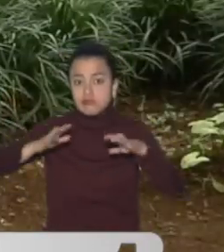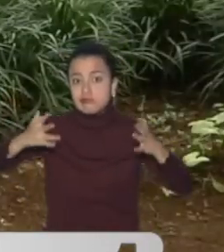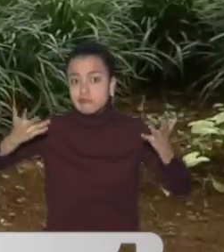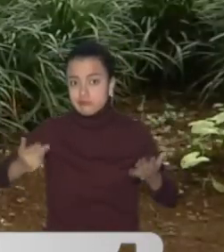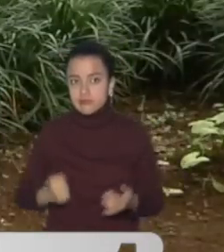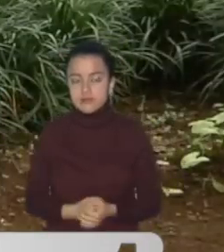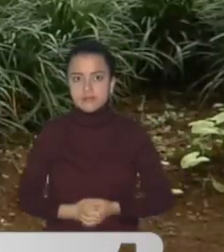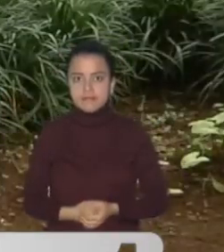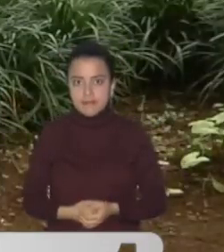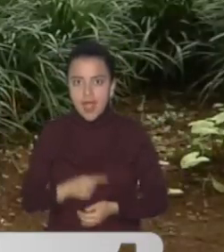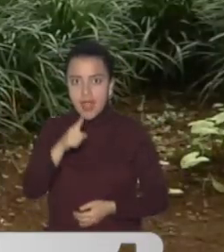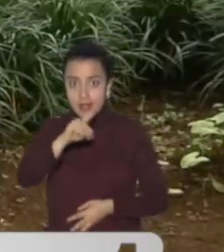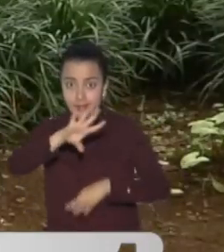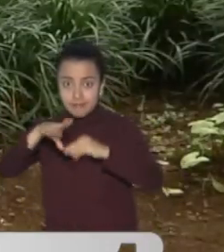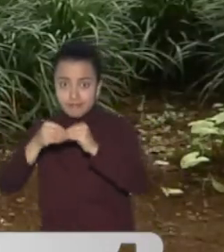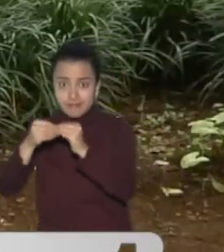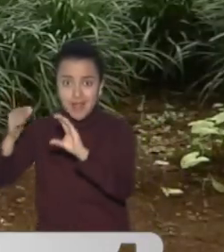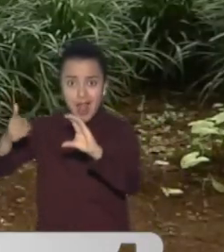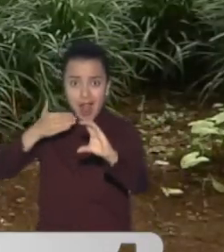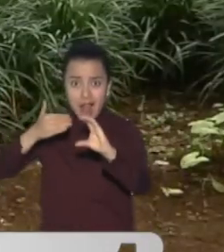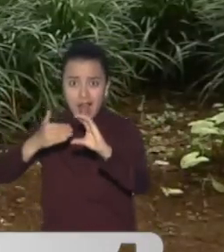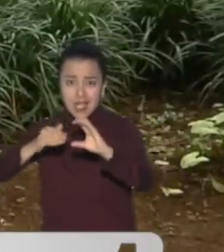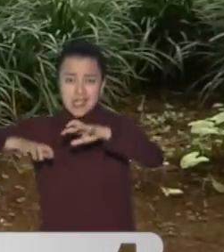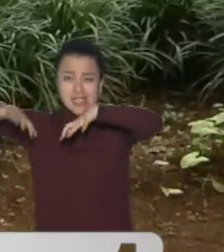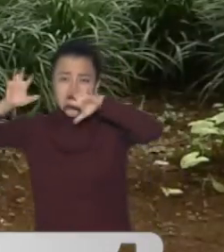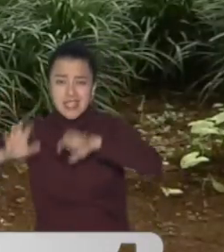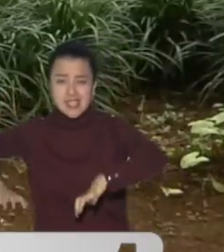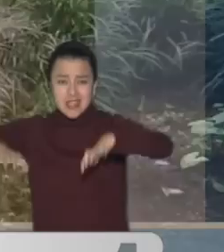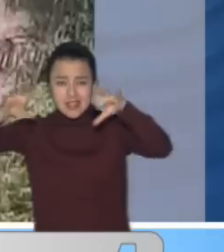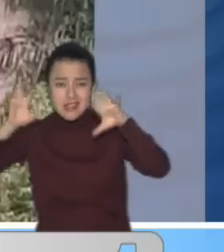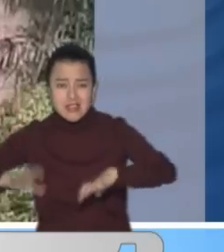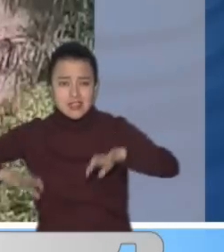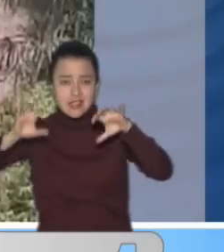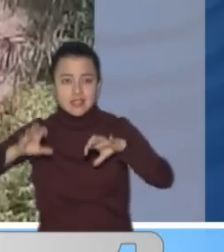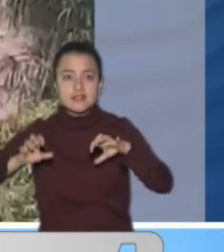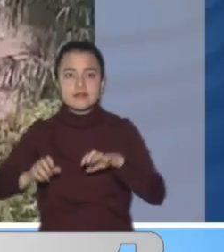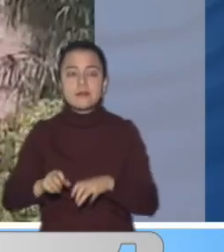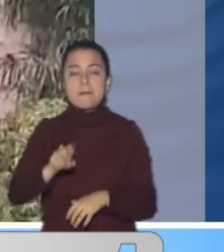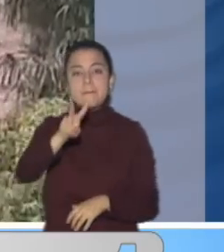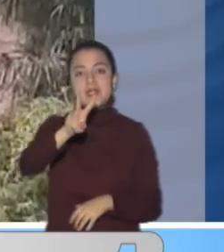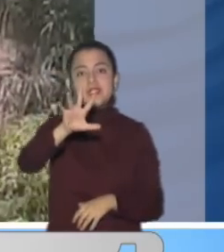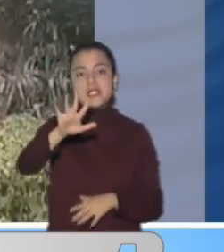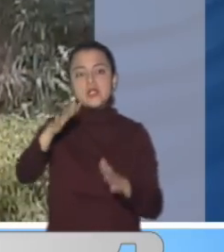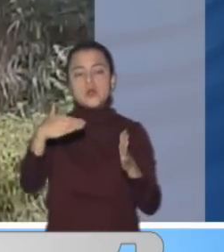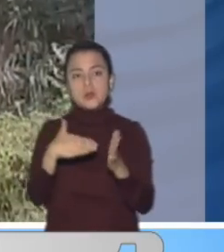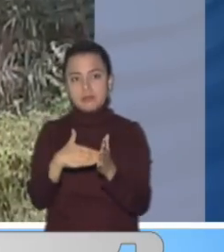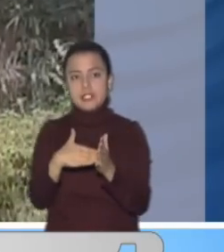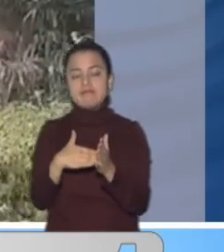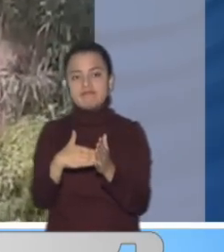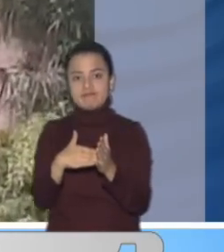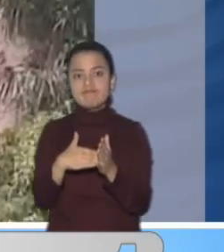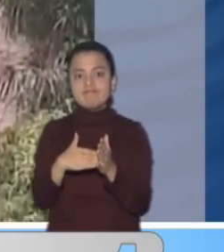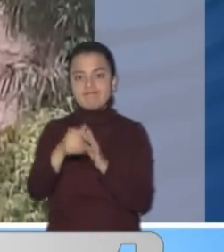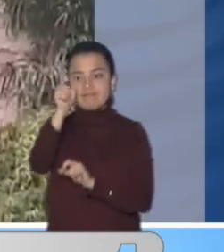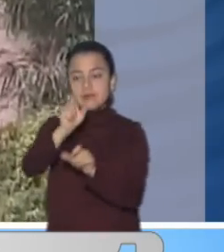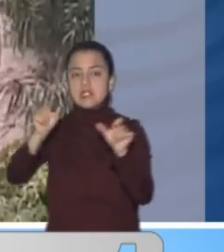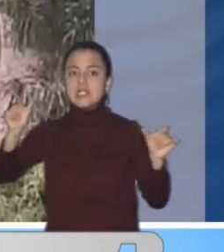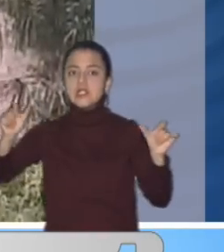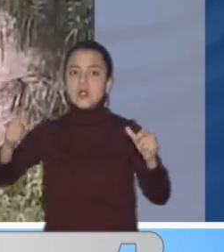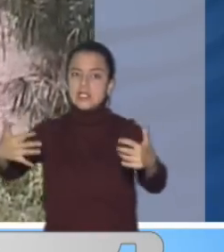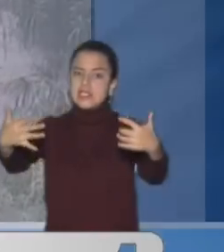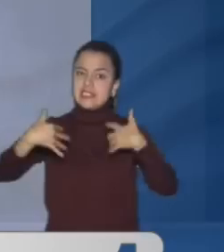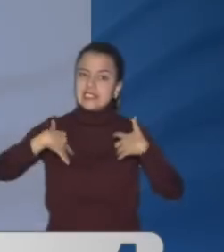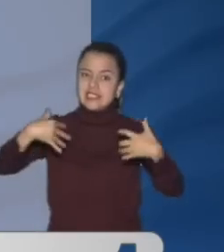deja 25.000 personas damnificadas en todo el departamento de Antioquia y son 30 los municipios que estarían en riesgo por